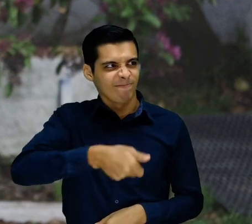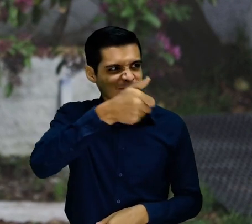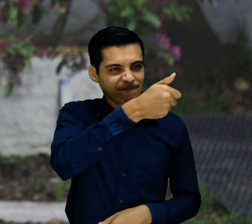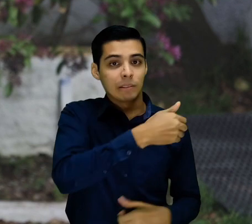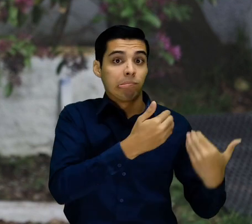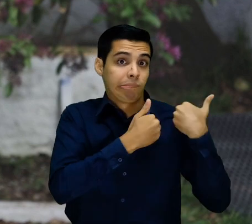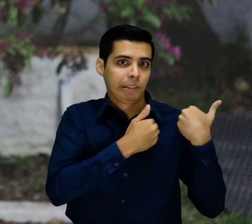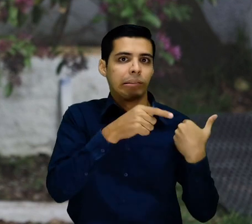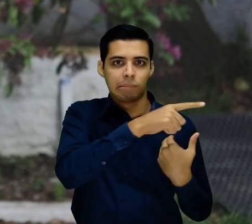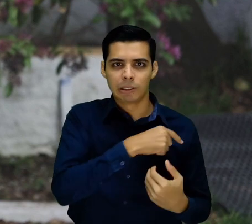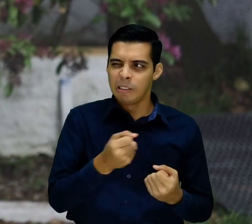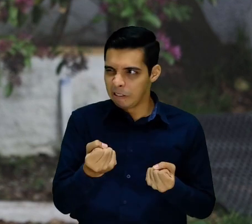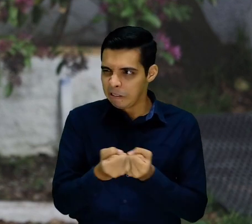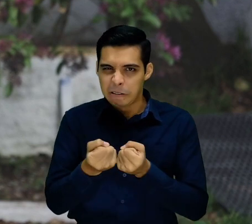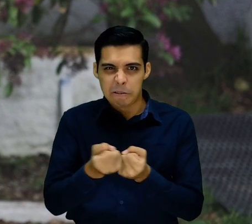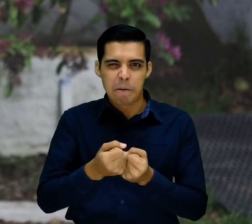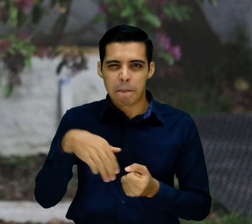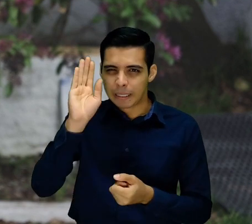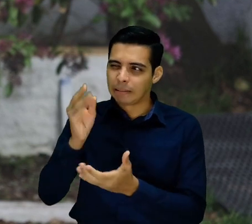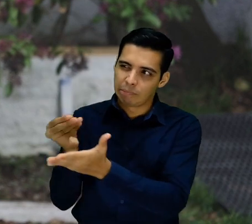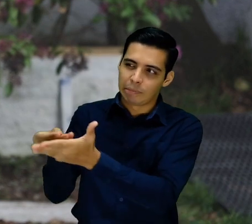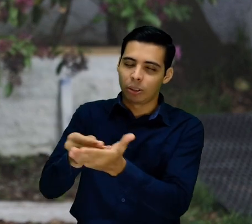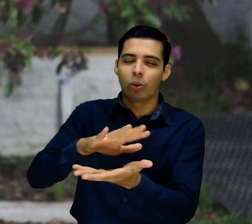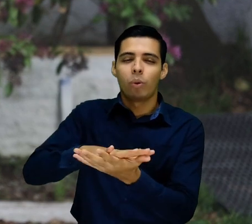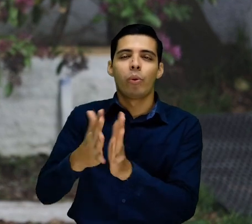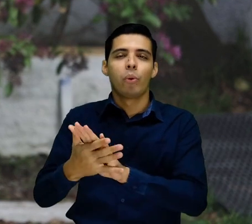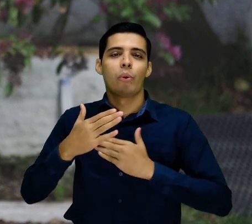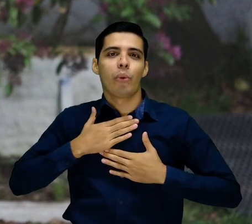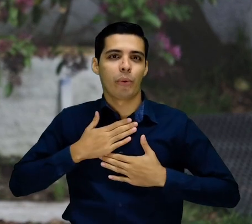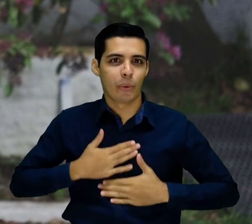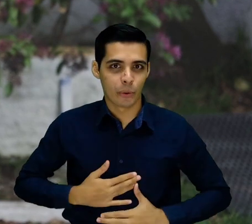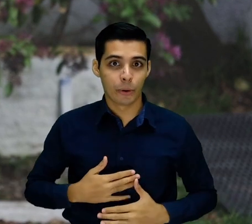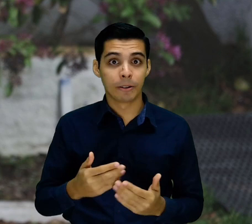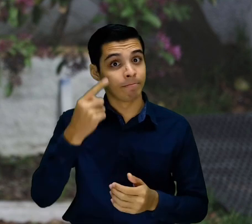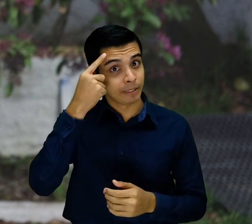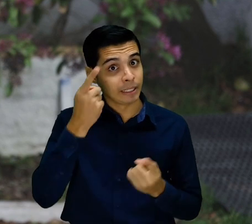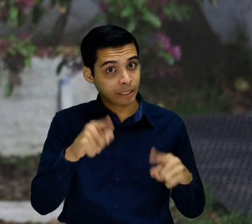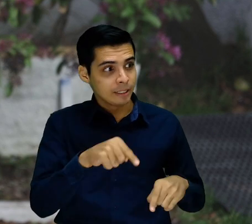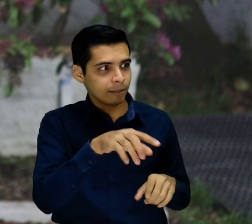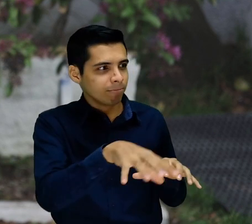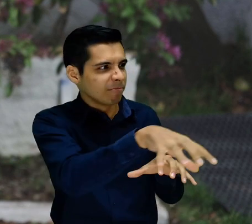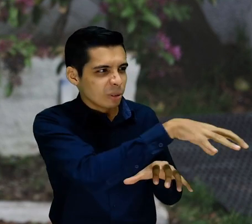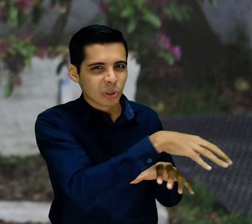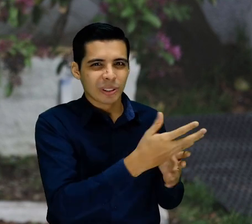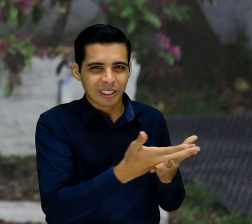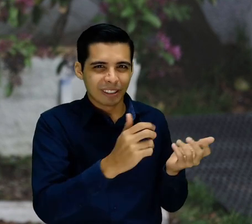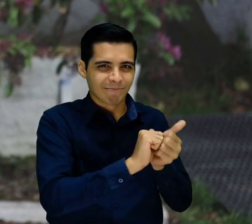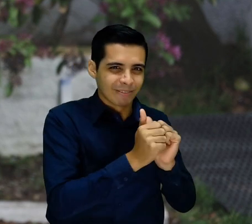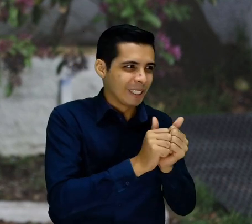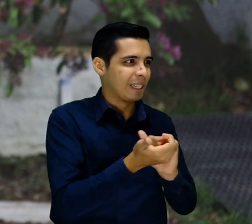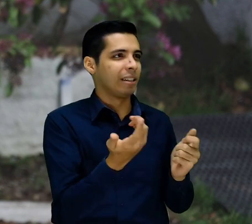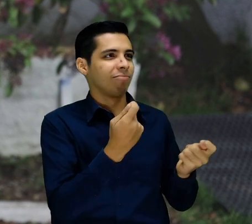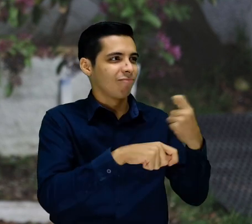responsables, se pueda apoyar con poder cumplir con esta deuda. Eso sí, sin dejar de apoyar equitativamente, claro, a las áreas